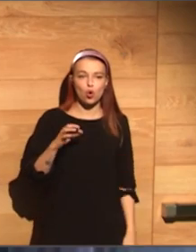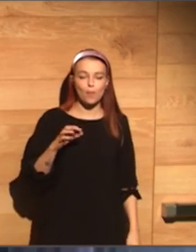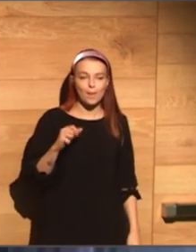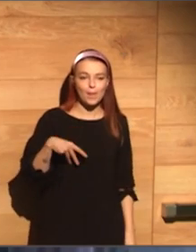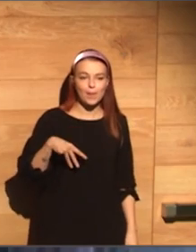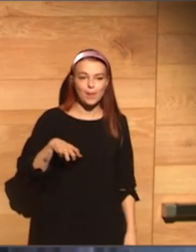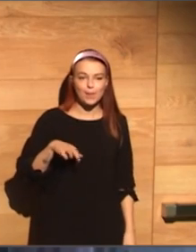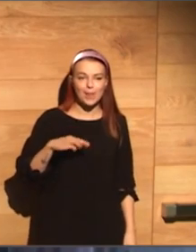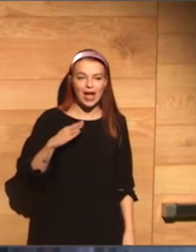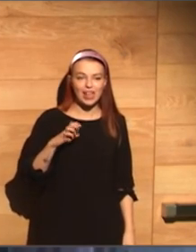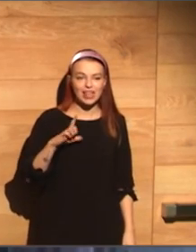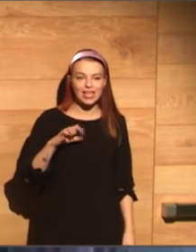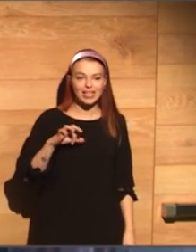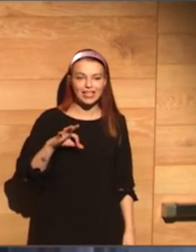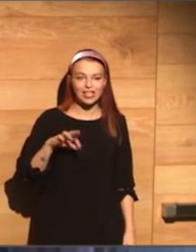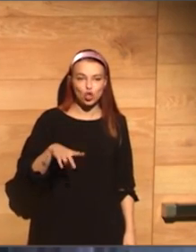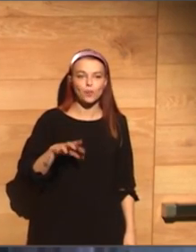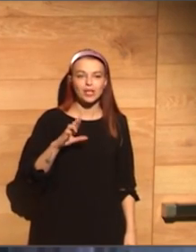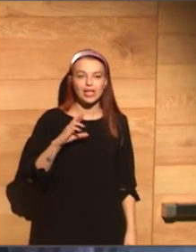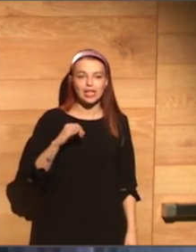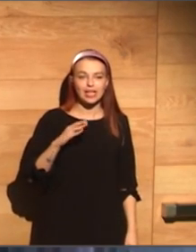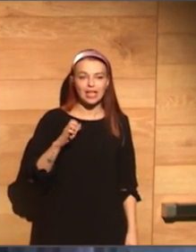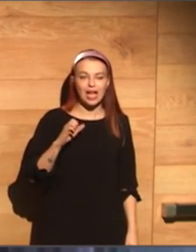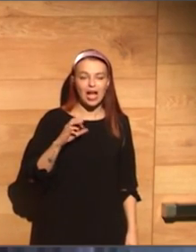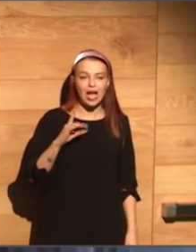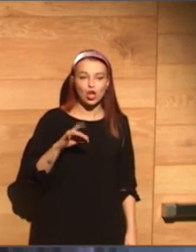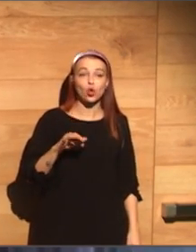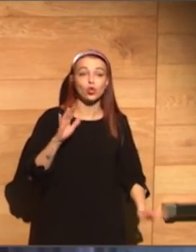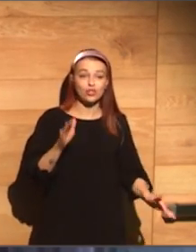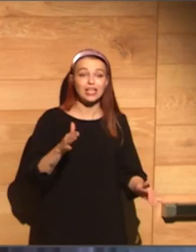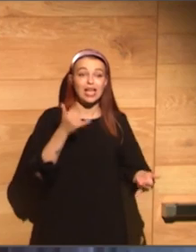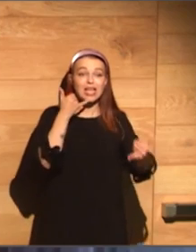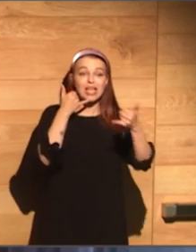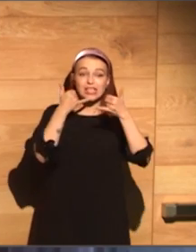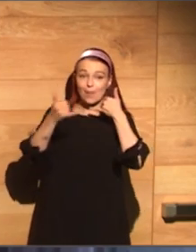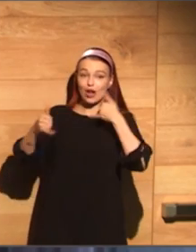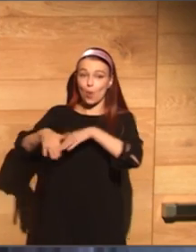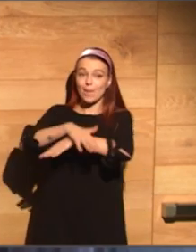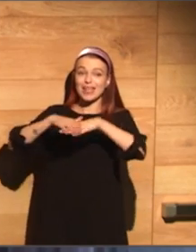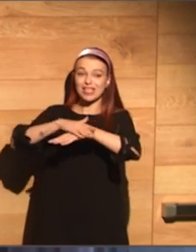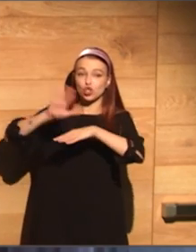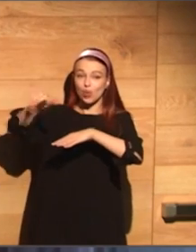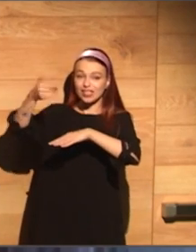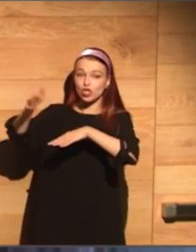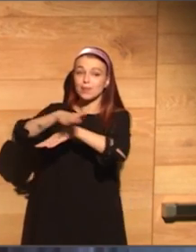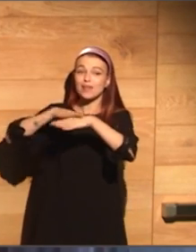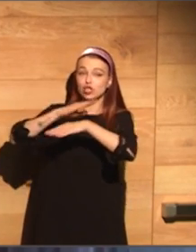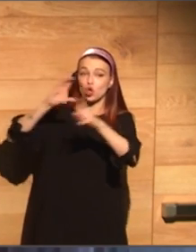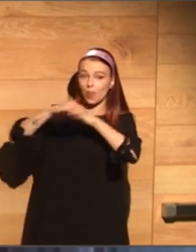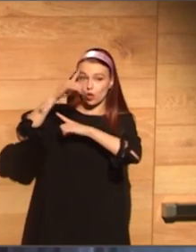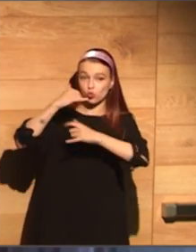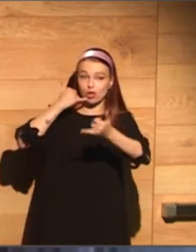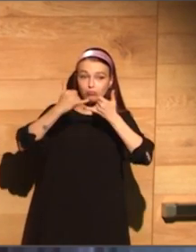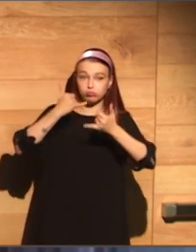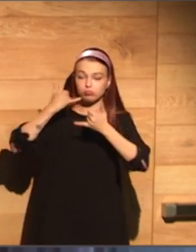también Ricardo de la Cierva, que eran a la sazón ministro de Exteriores y de cultura respectivamente,